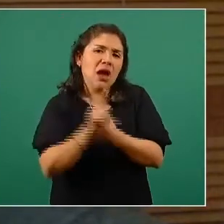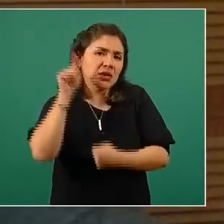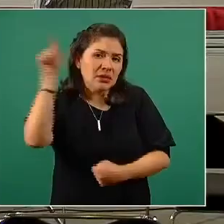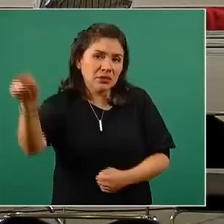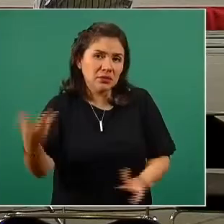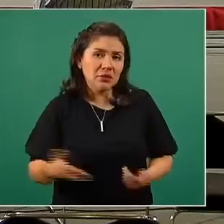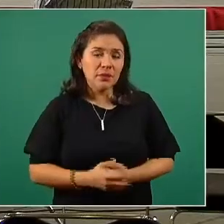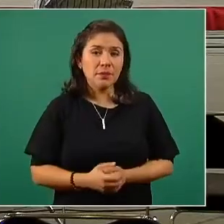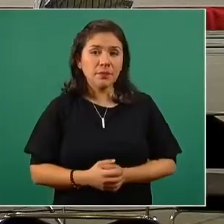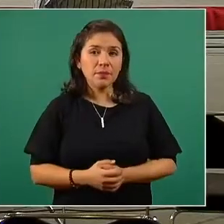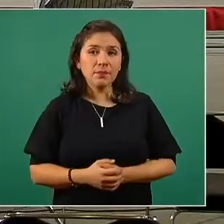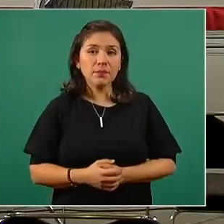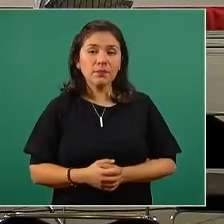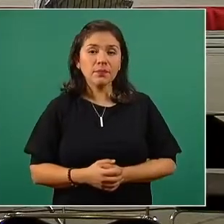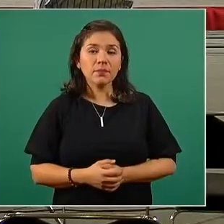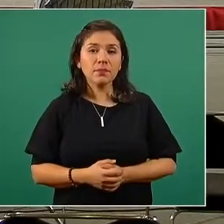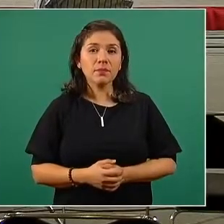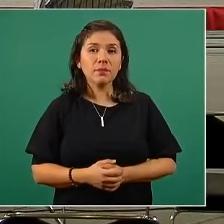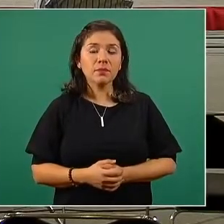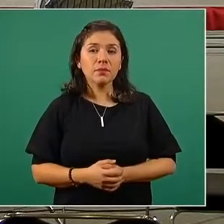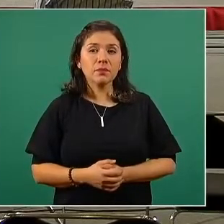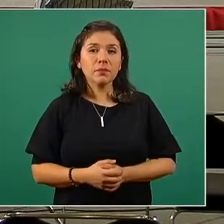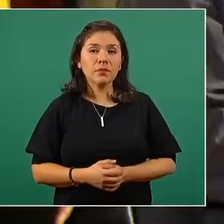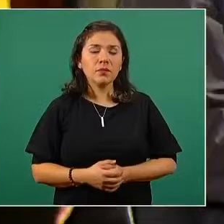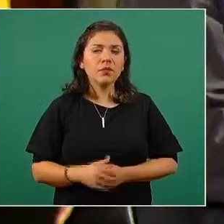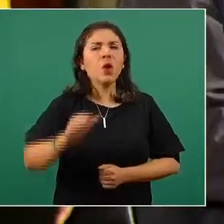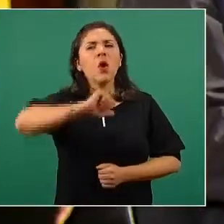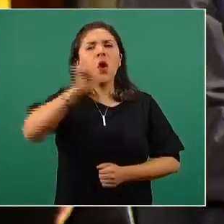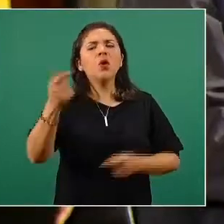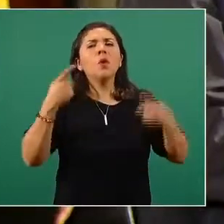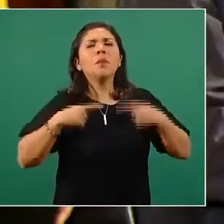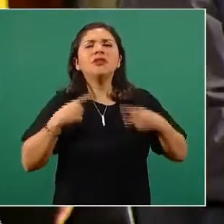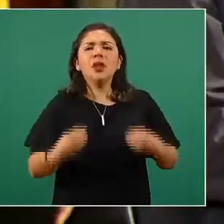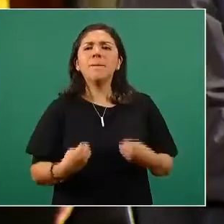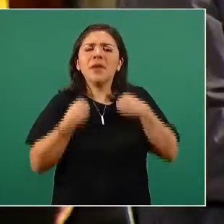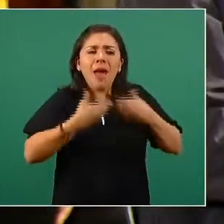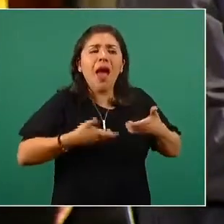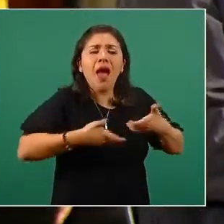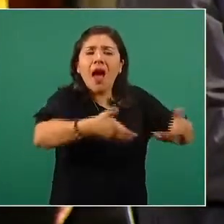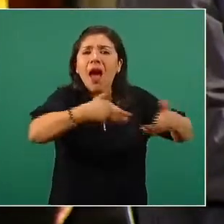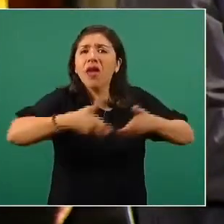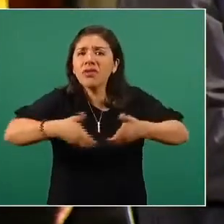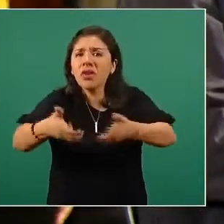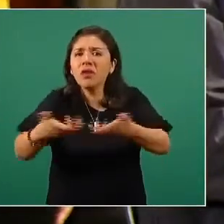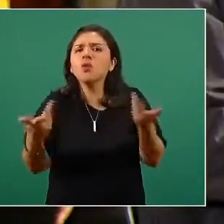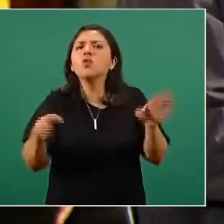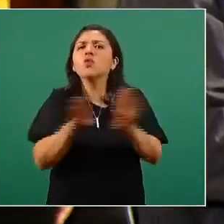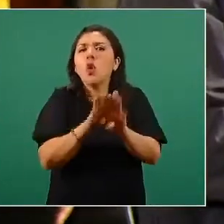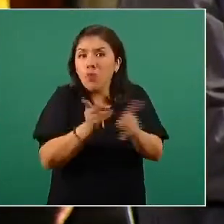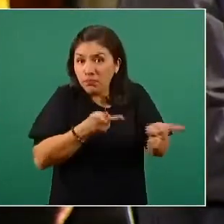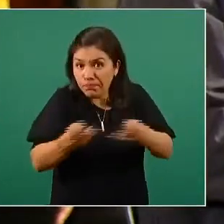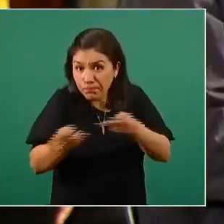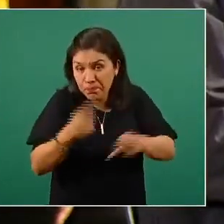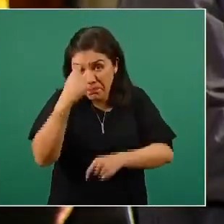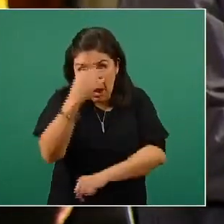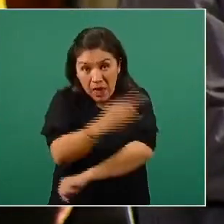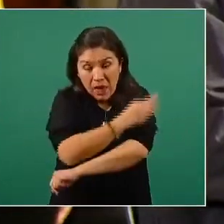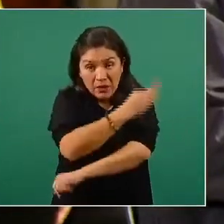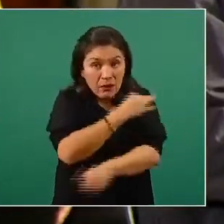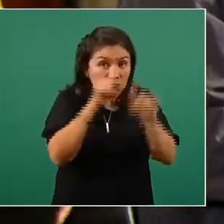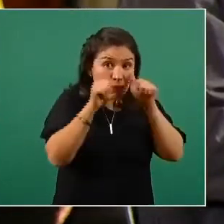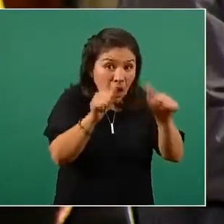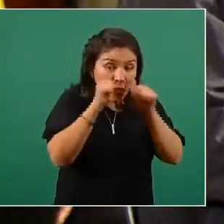origen. Y en el caso de las poblaciones callejeras, ¿se va a definir una estrategia para estas poblaciones